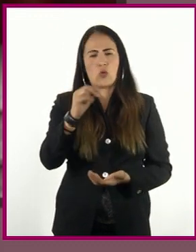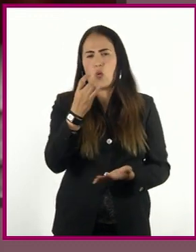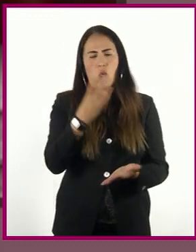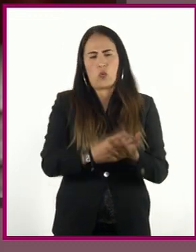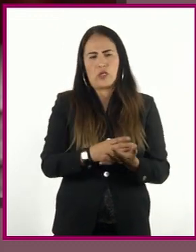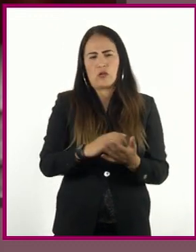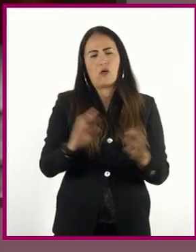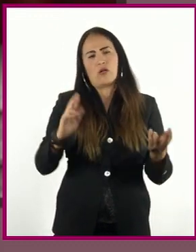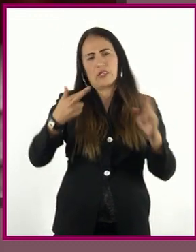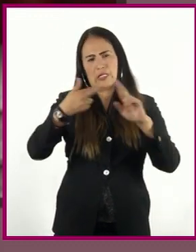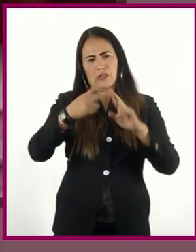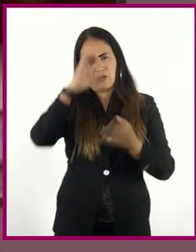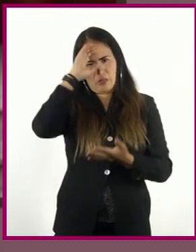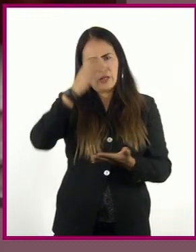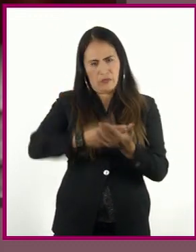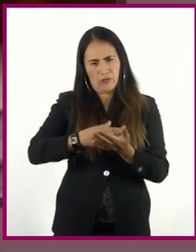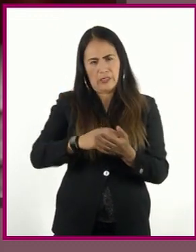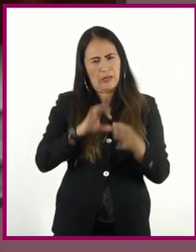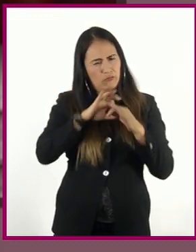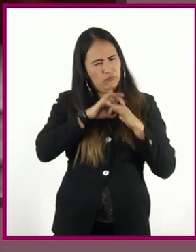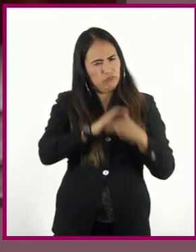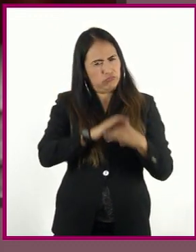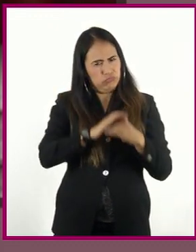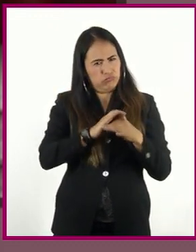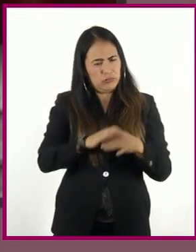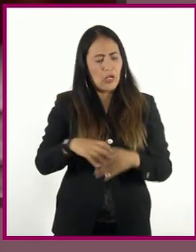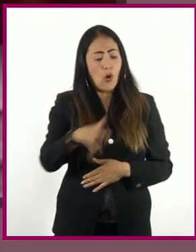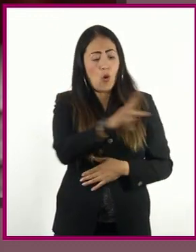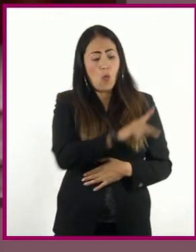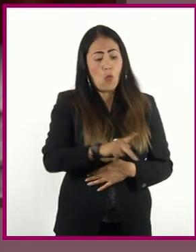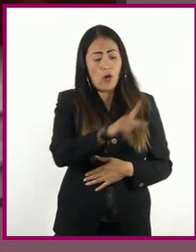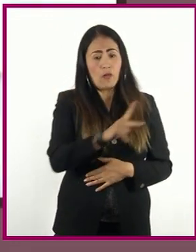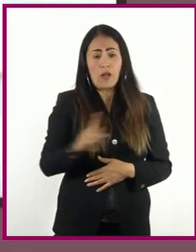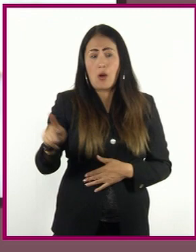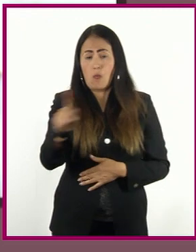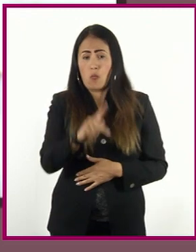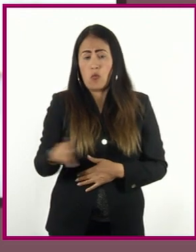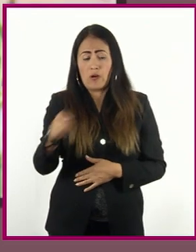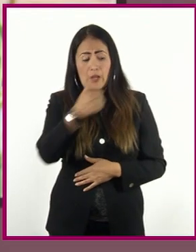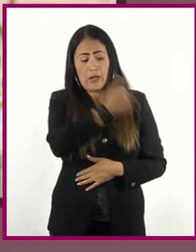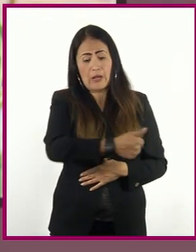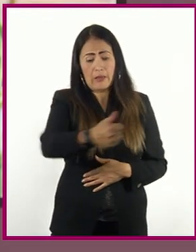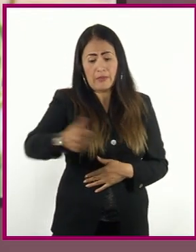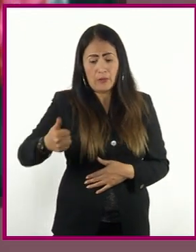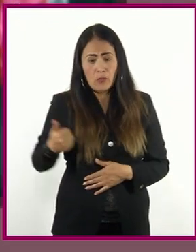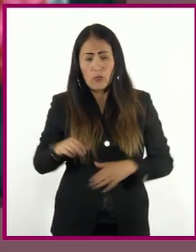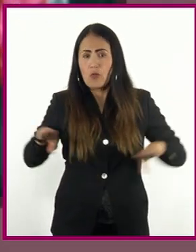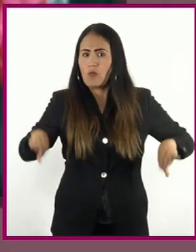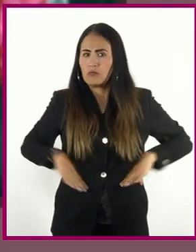calendario católico. Y en cada uno de los pueblos tiene una particularidad.